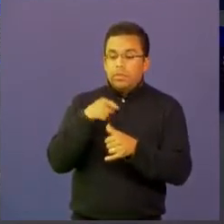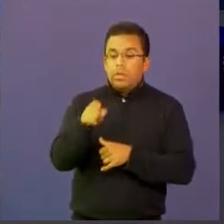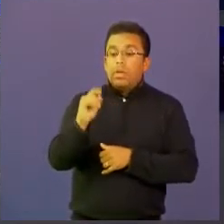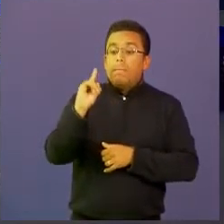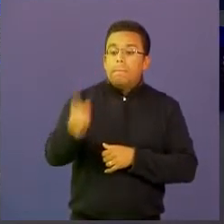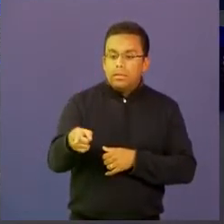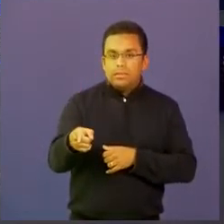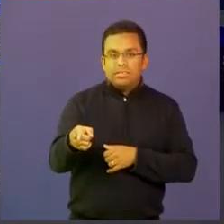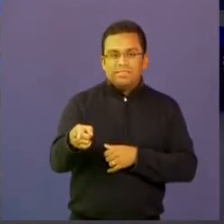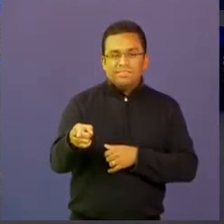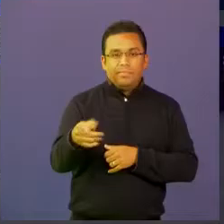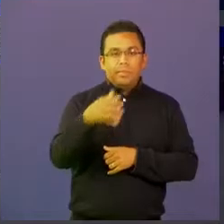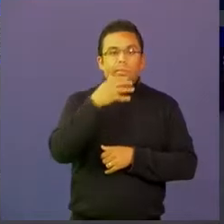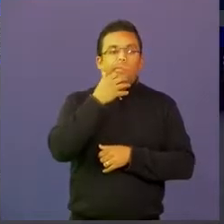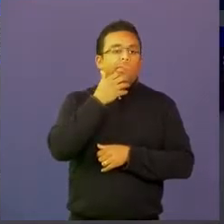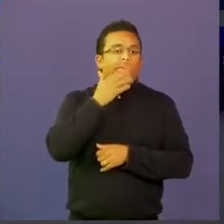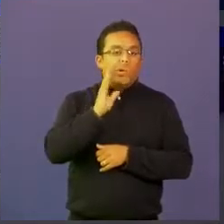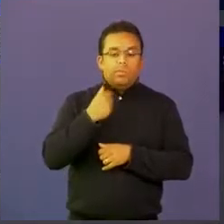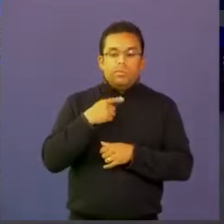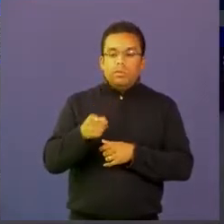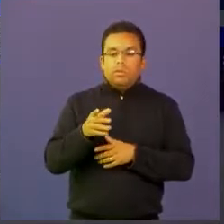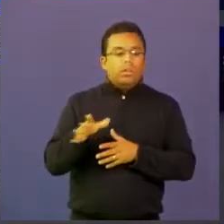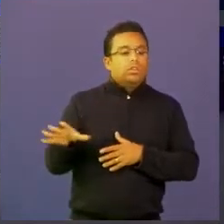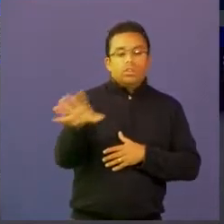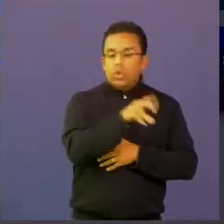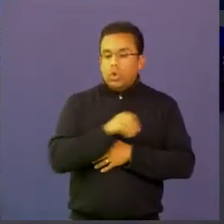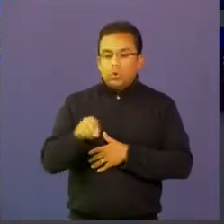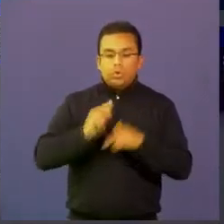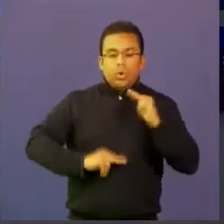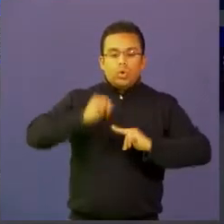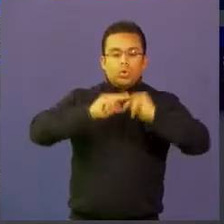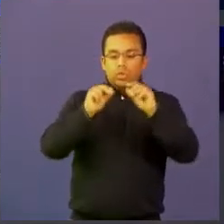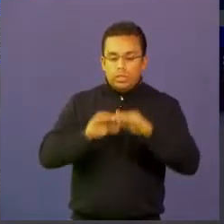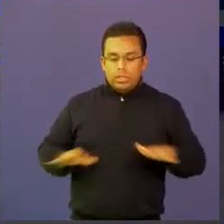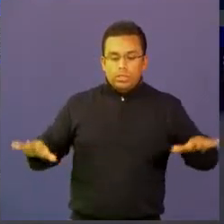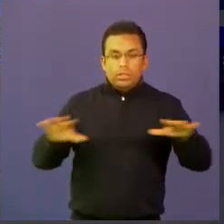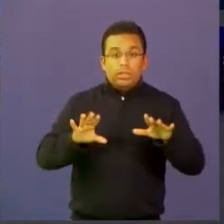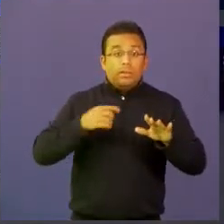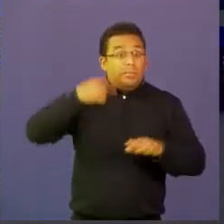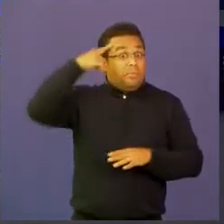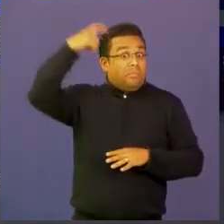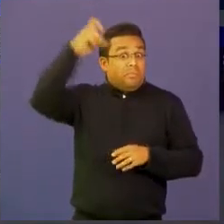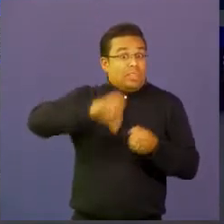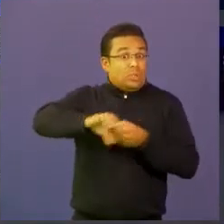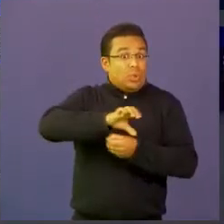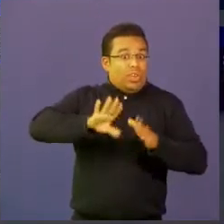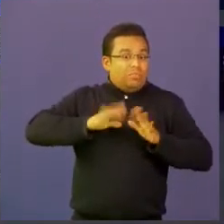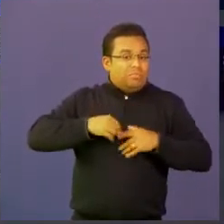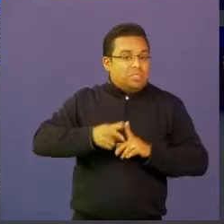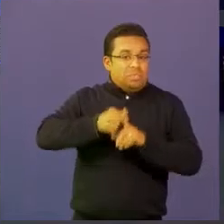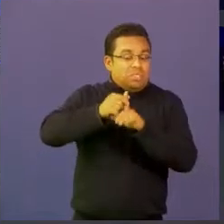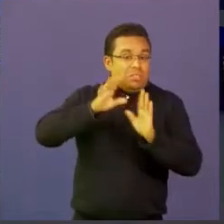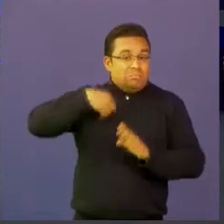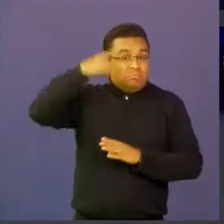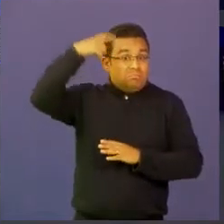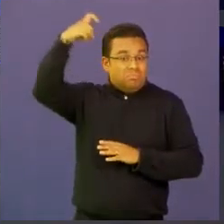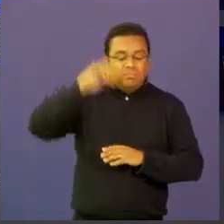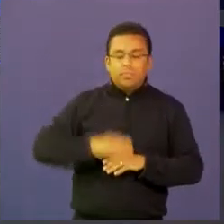clase es vamos a construir en minecraft nuestra ciudad soñada entonces necesito